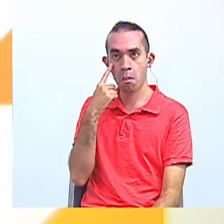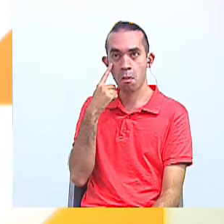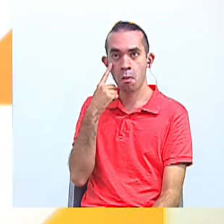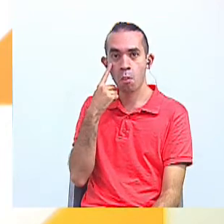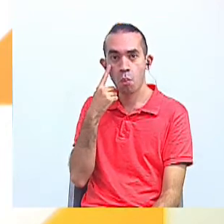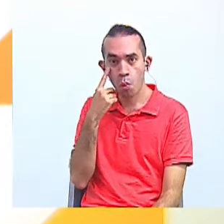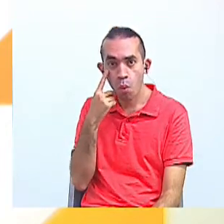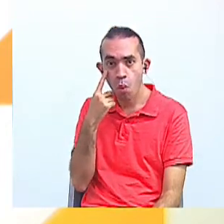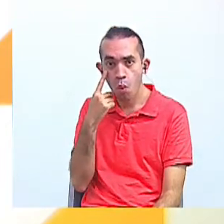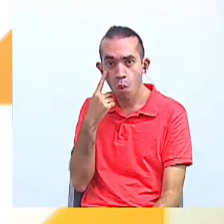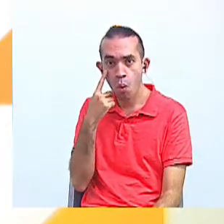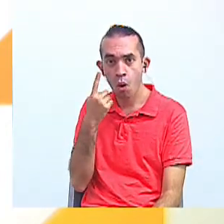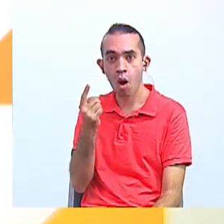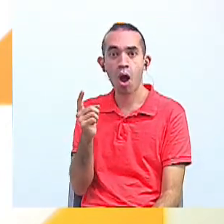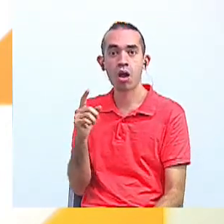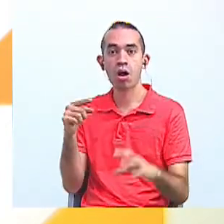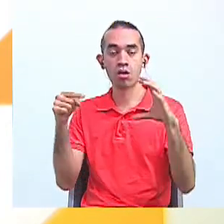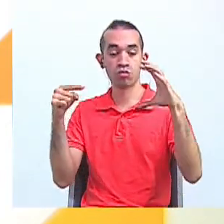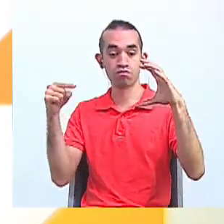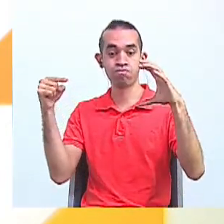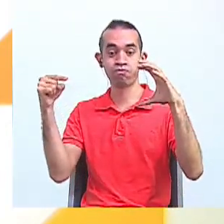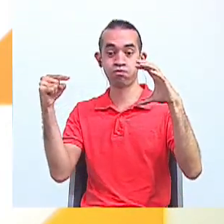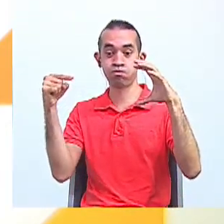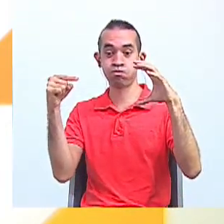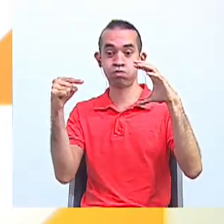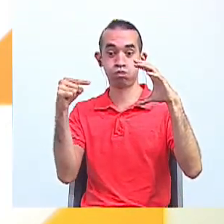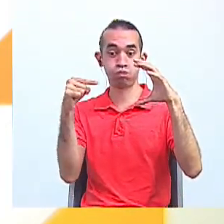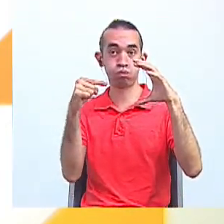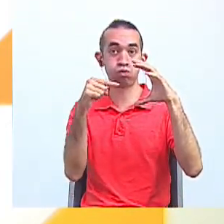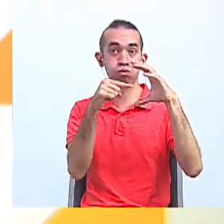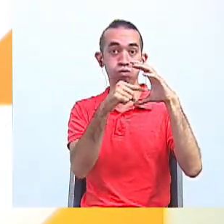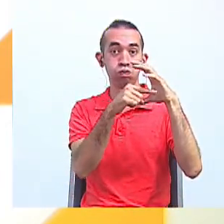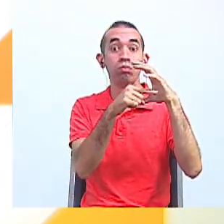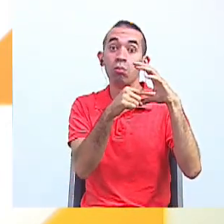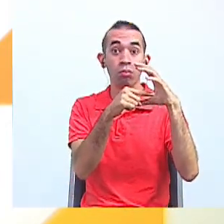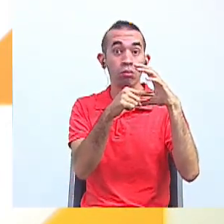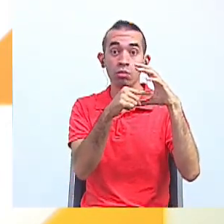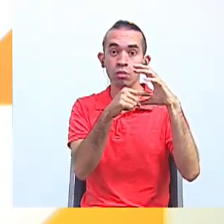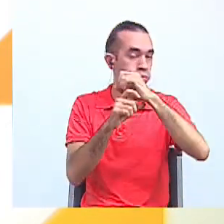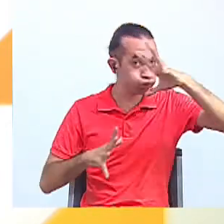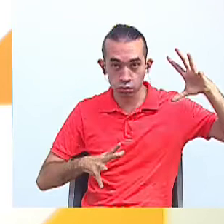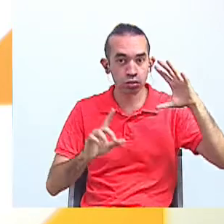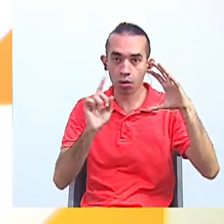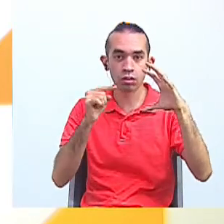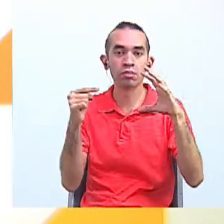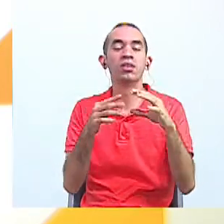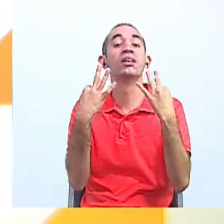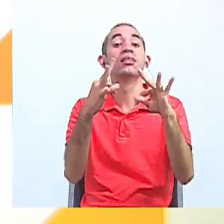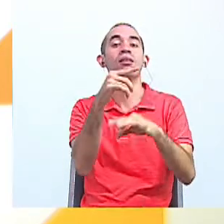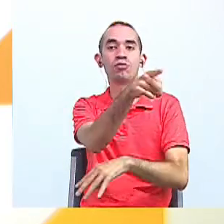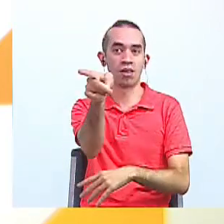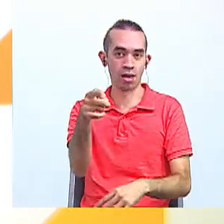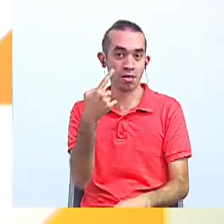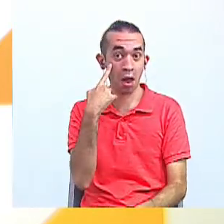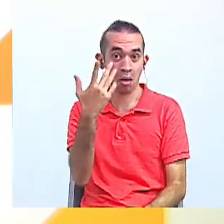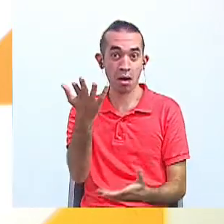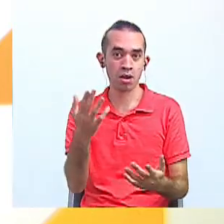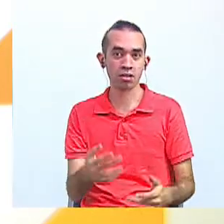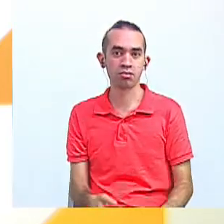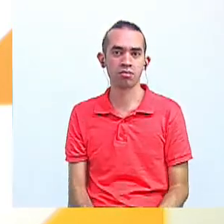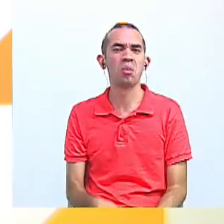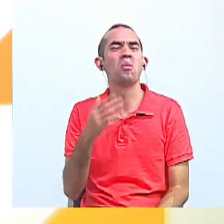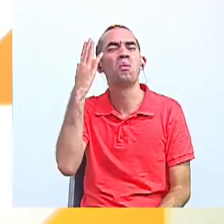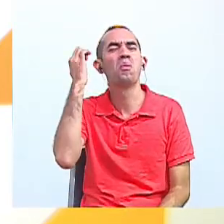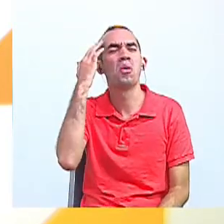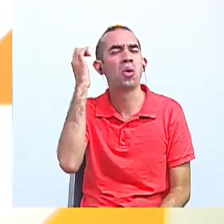ven, hemos atravesado el globo con un pincho. ¿Qué les parece si lo intentan en la casa? ¿Saben por qué